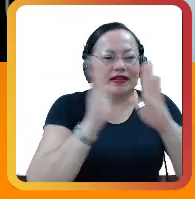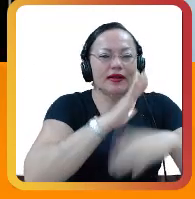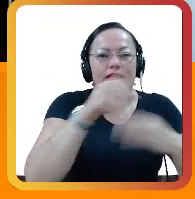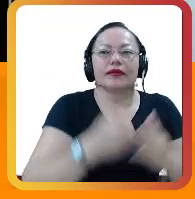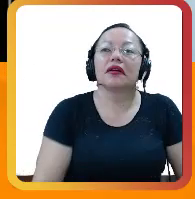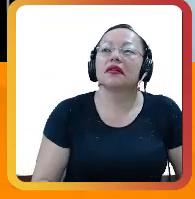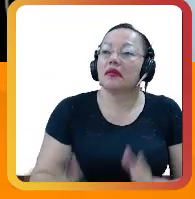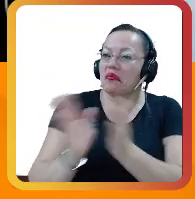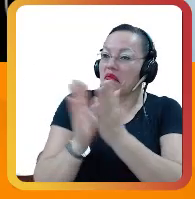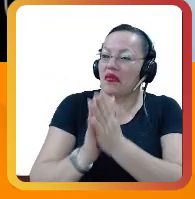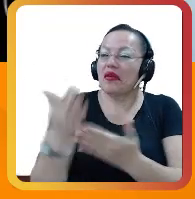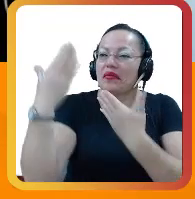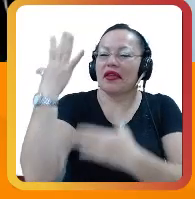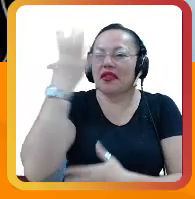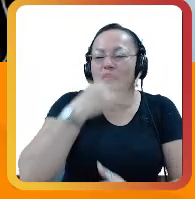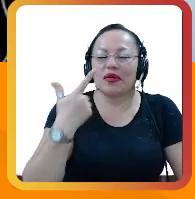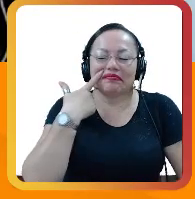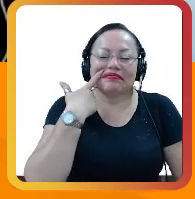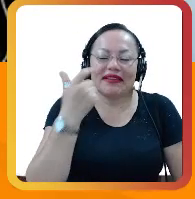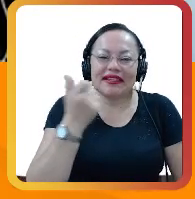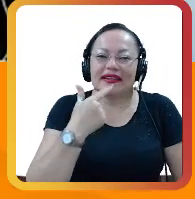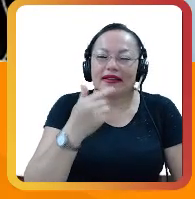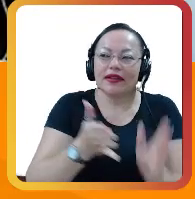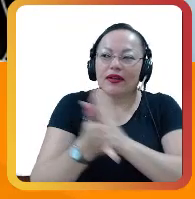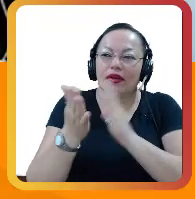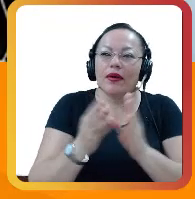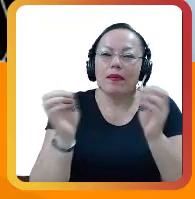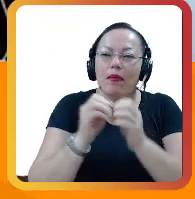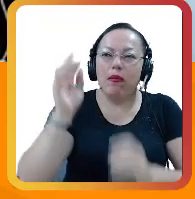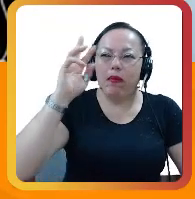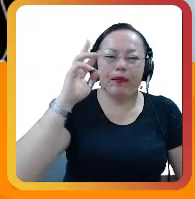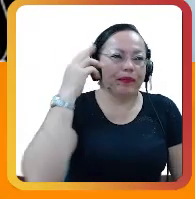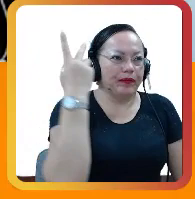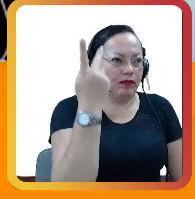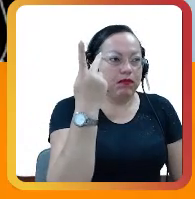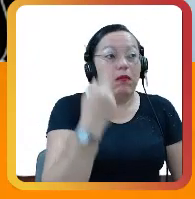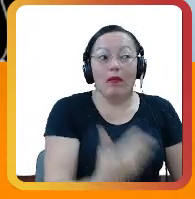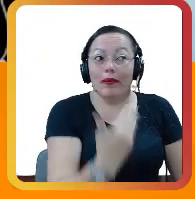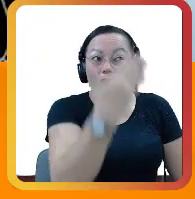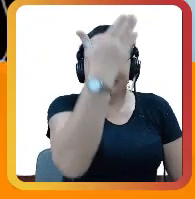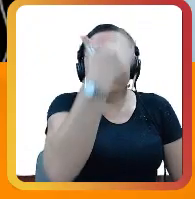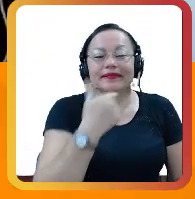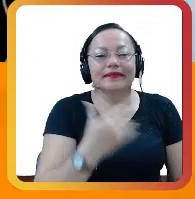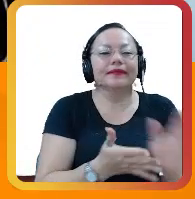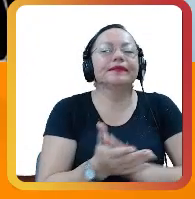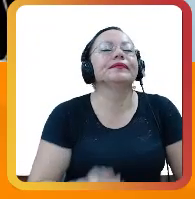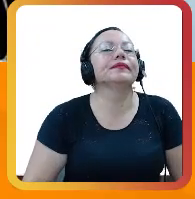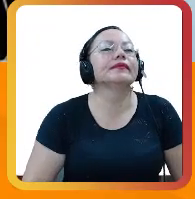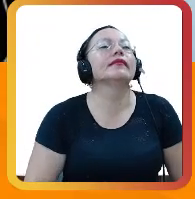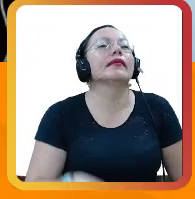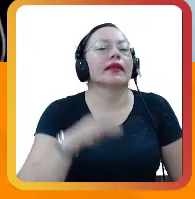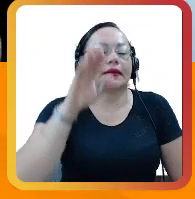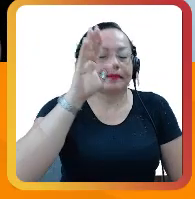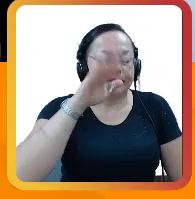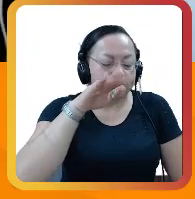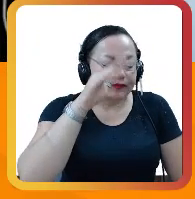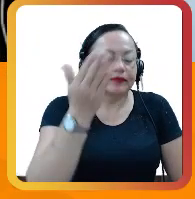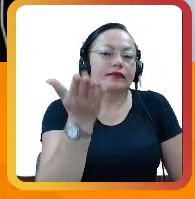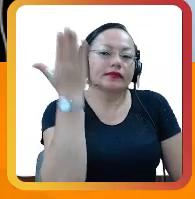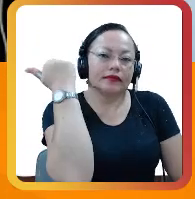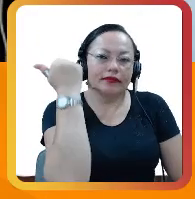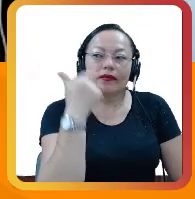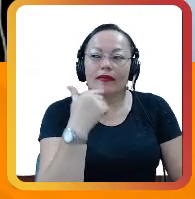qué bien! Me parece excelente. Constante evolución, sí. Y el día de ayer, pues sí, realmente se lo